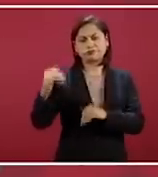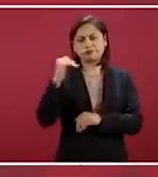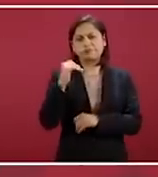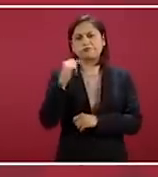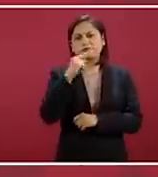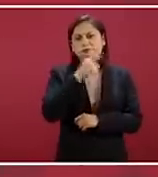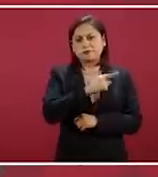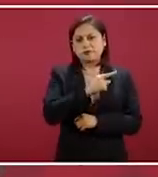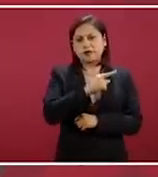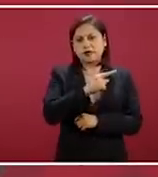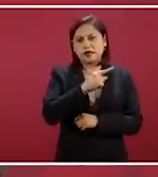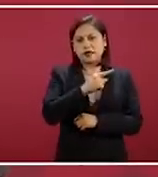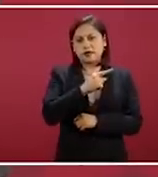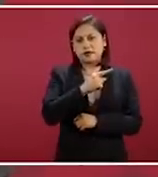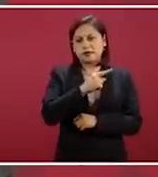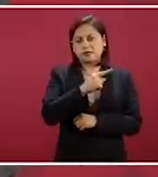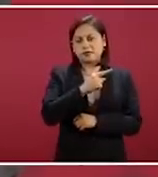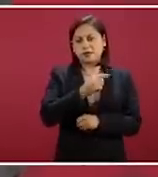en un día